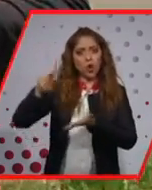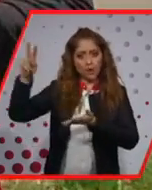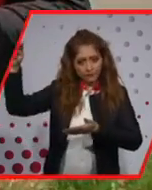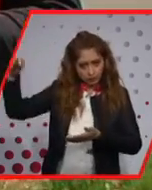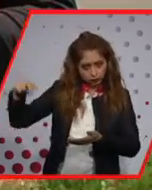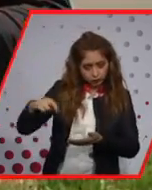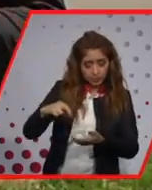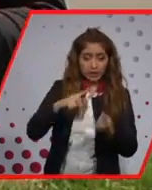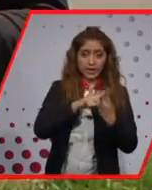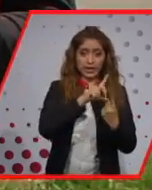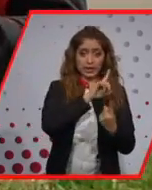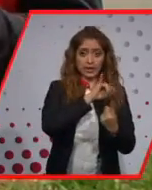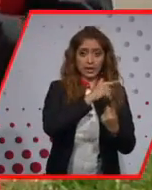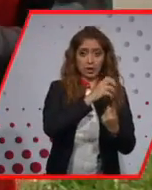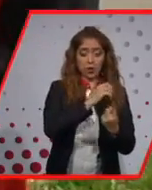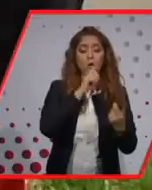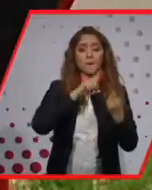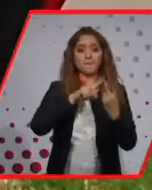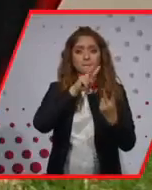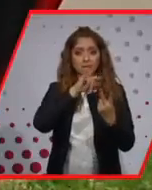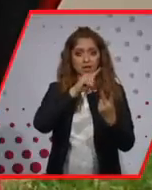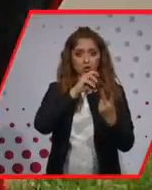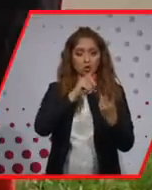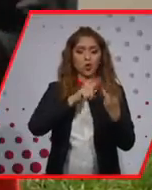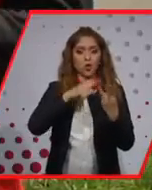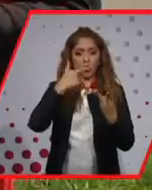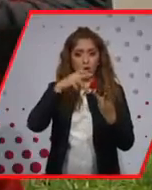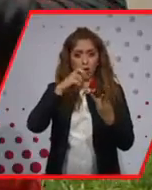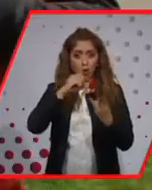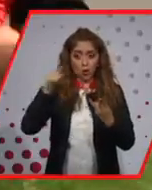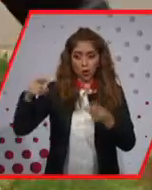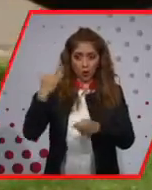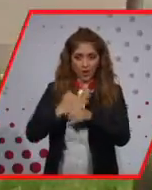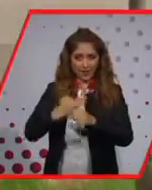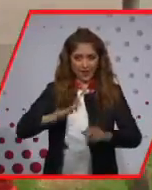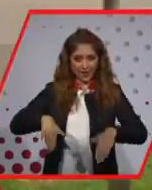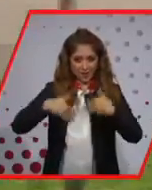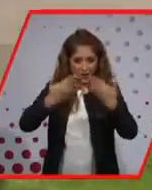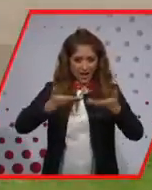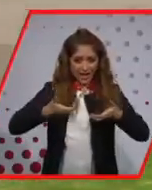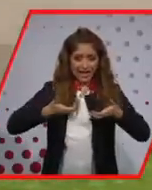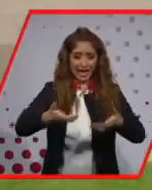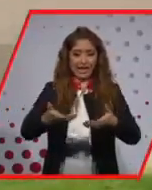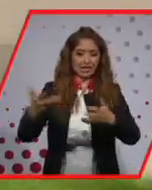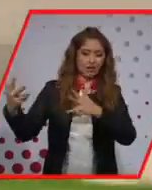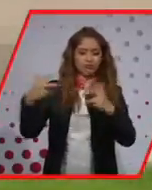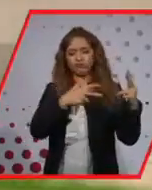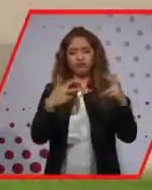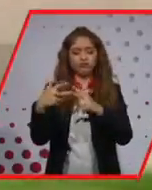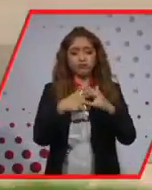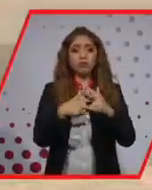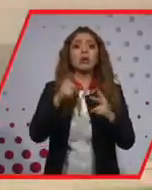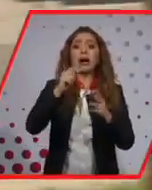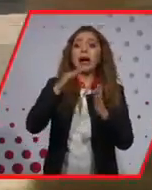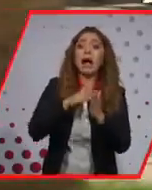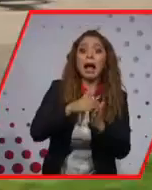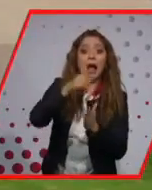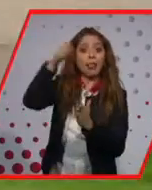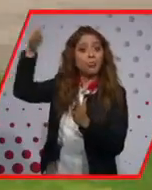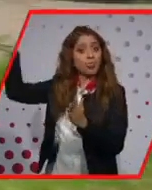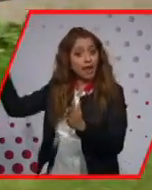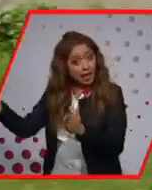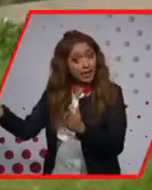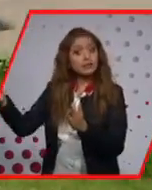Diego, Víctor y al que apodan el gordo se enfrascaban en una riña en esta calle. En la calle de atrás se llevaba a cabo